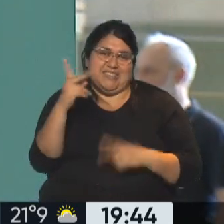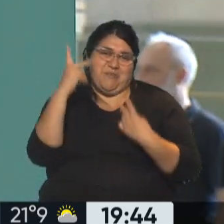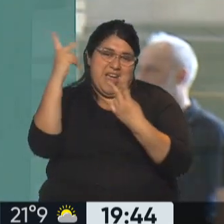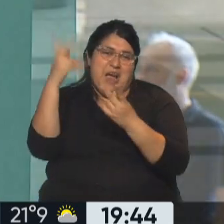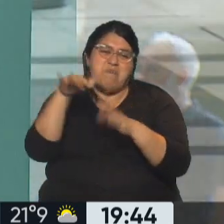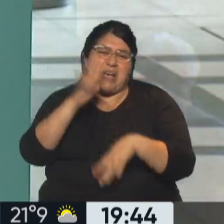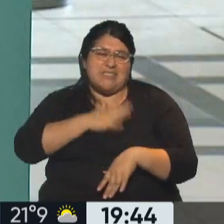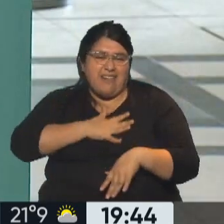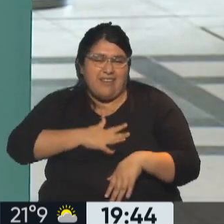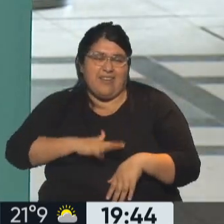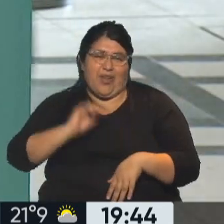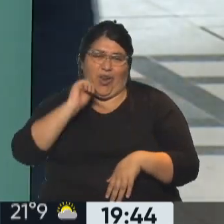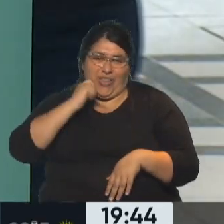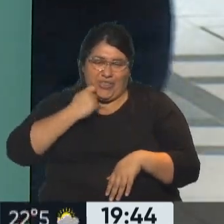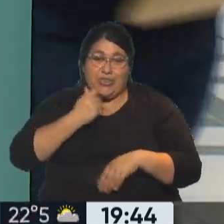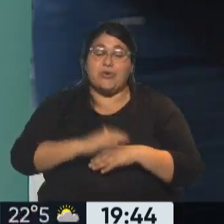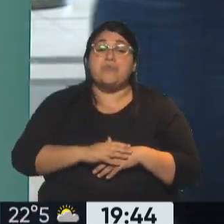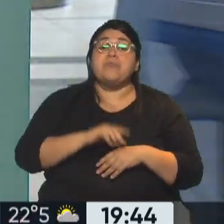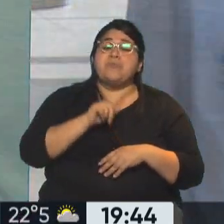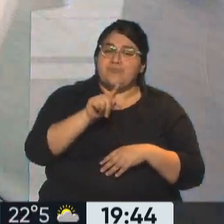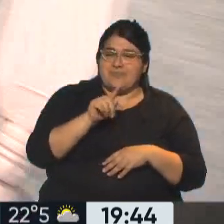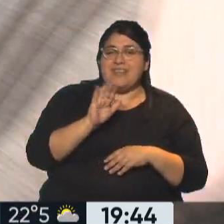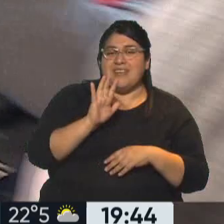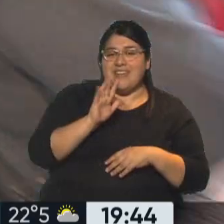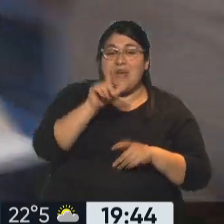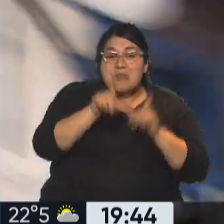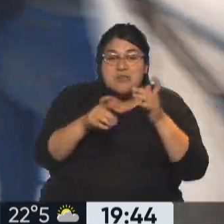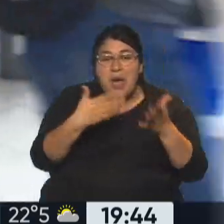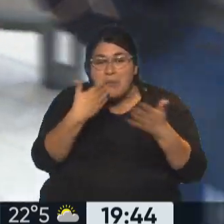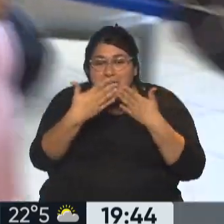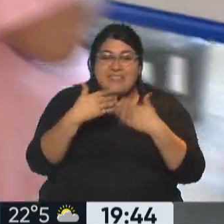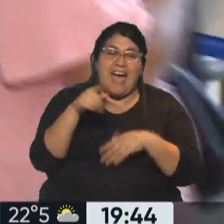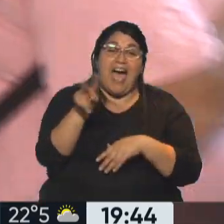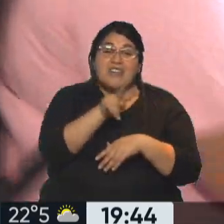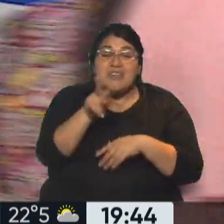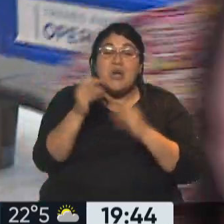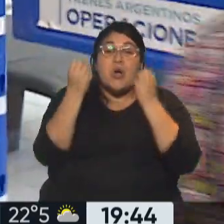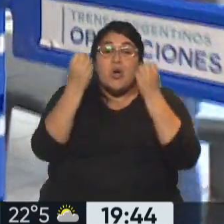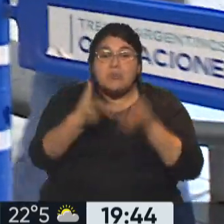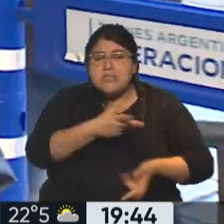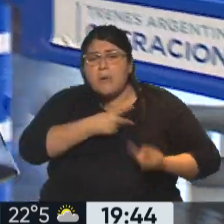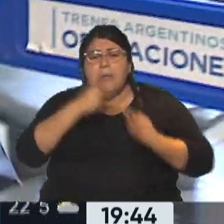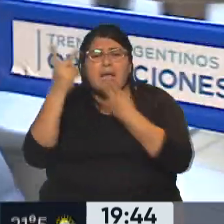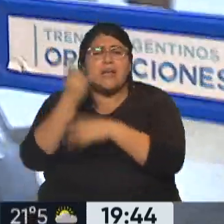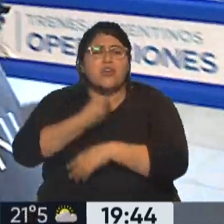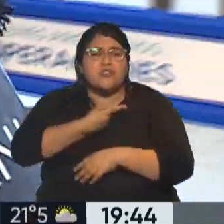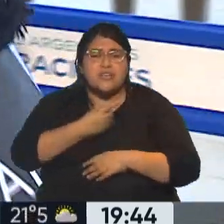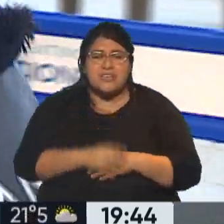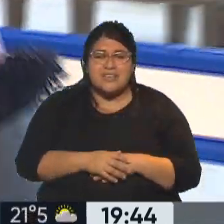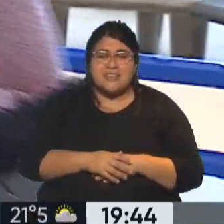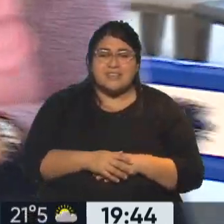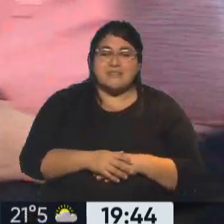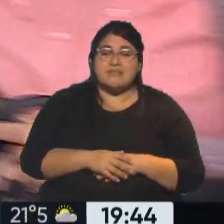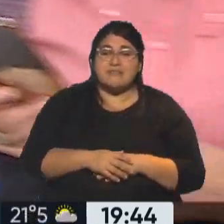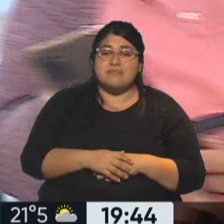más tranquilo. Seguimos hablando acá con la gente. Acá vemos a las chicas. ¿Qué tal? ¿A dónde van a viajar? ¿A